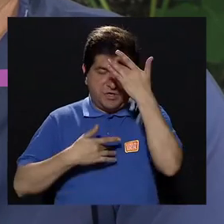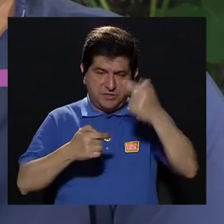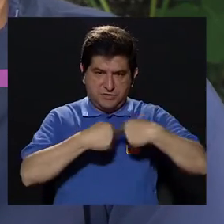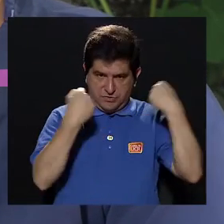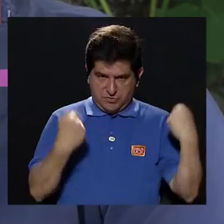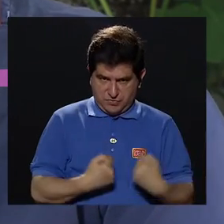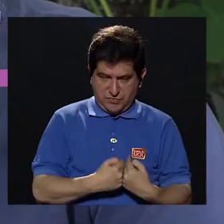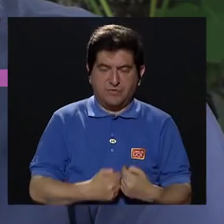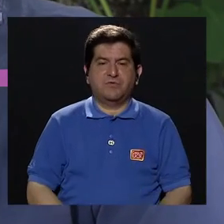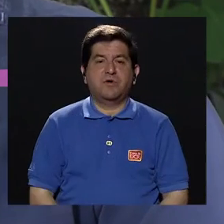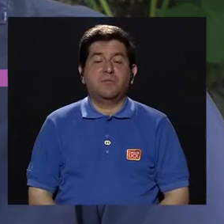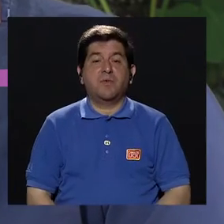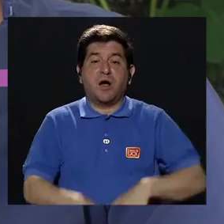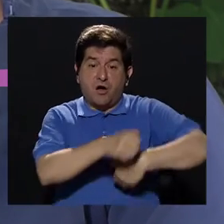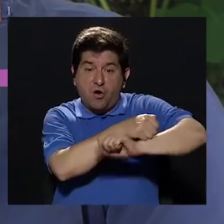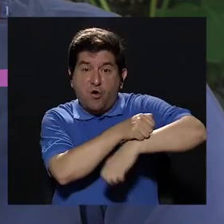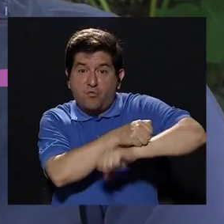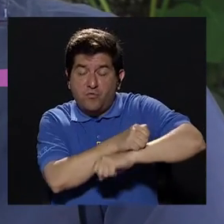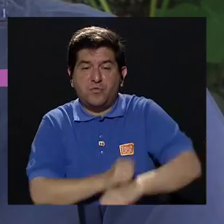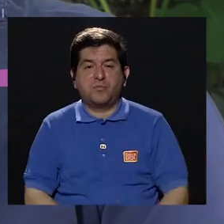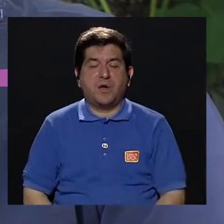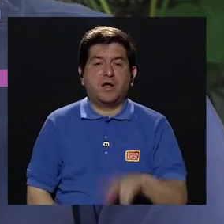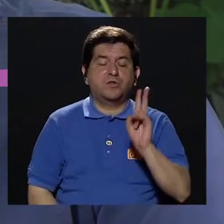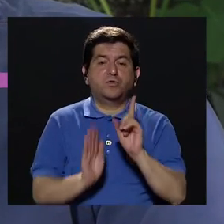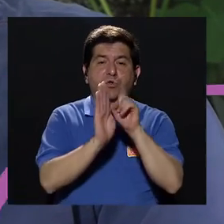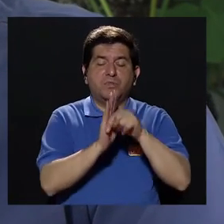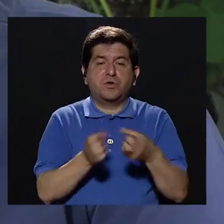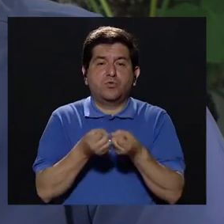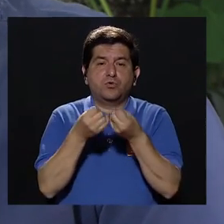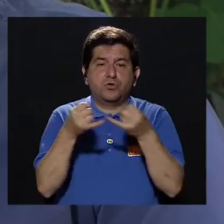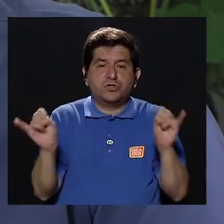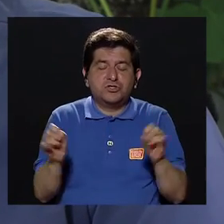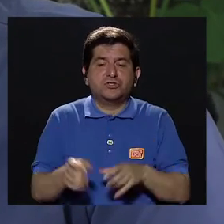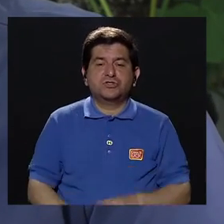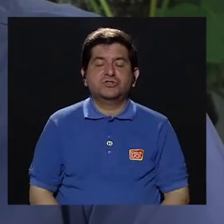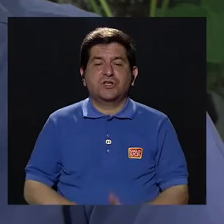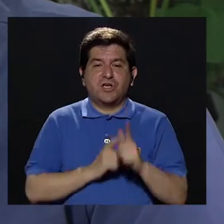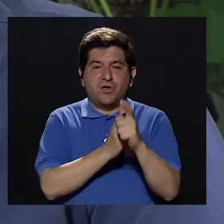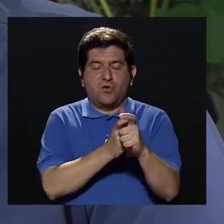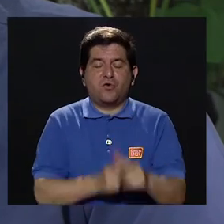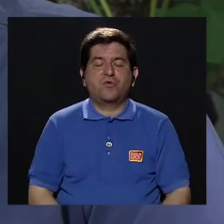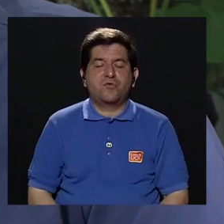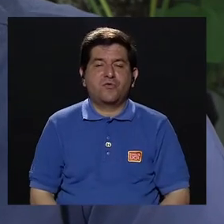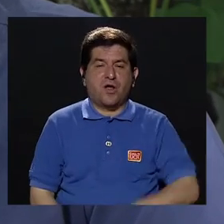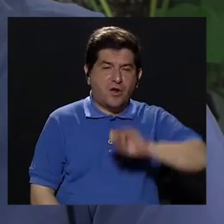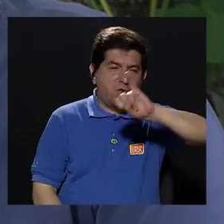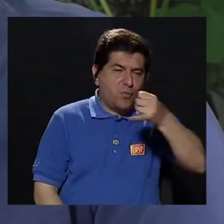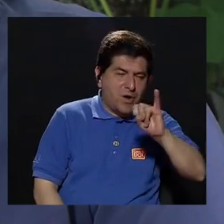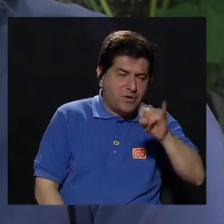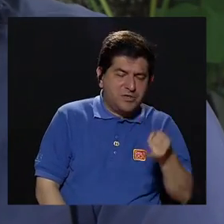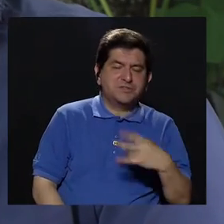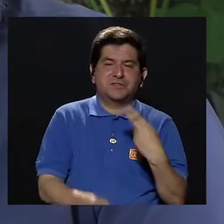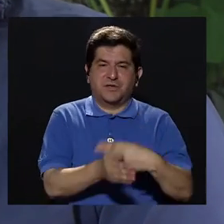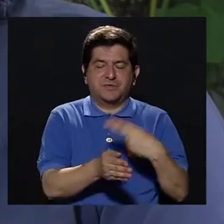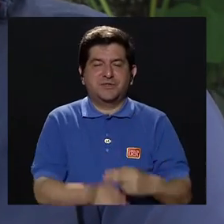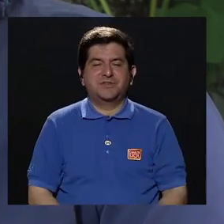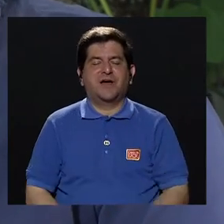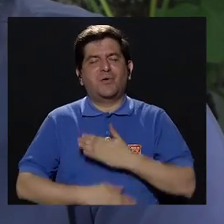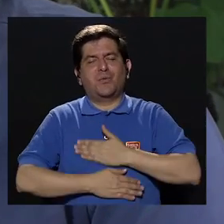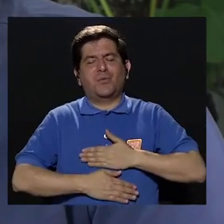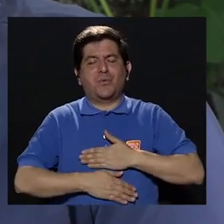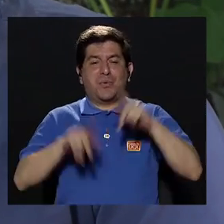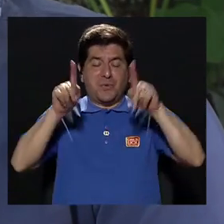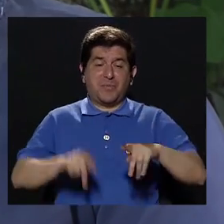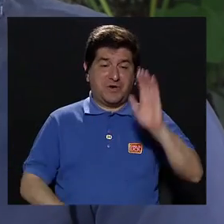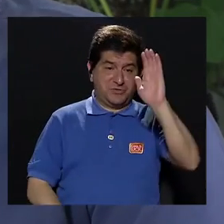fútbol. Ustedes tienen que ver las mejengas de 2 minutos sin correr que tenemos en el hospital todos los jueves. Es divertidísimo ver cómo